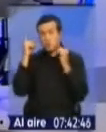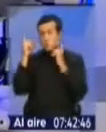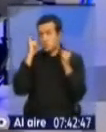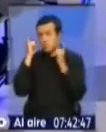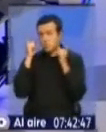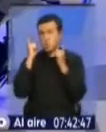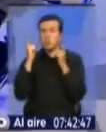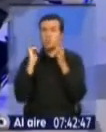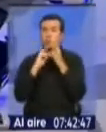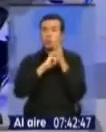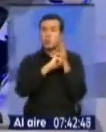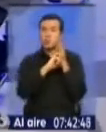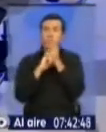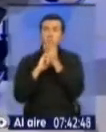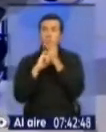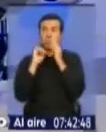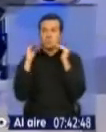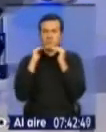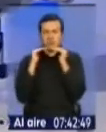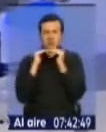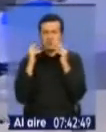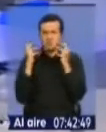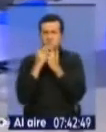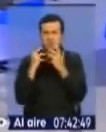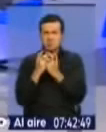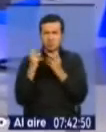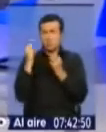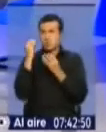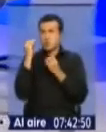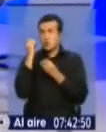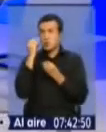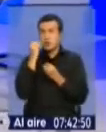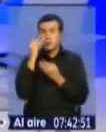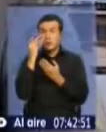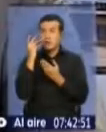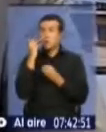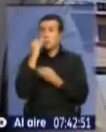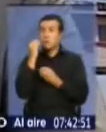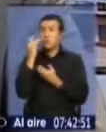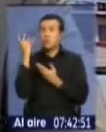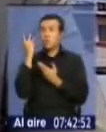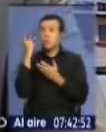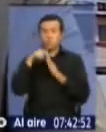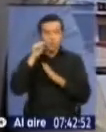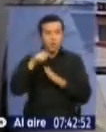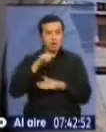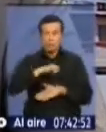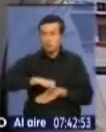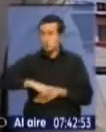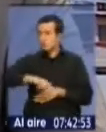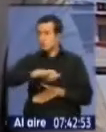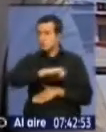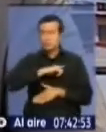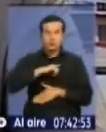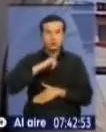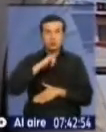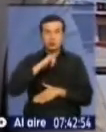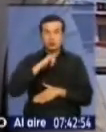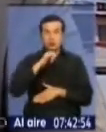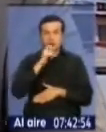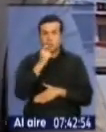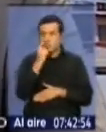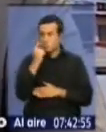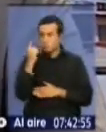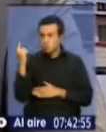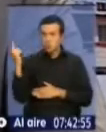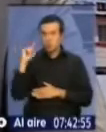y una dependencia, una uniformidad, una uniformación más que una uniformidad de los jueces. Okay. En fila de uno, ya,